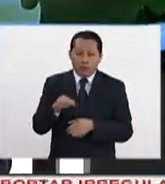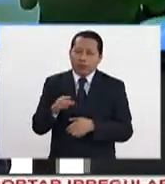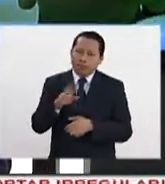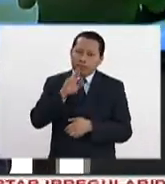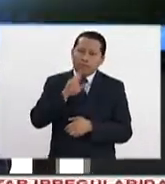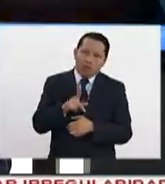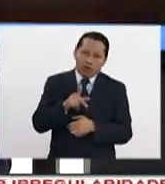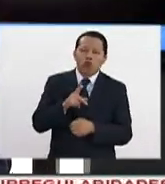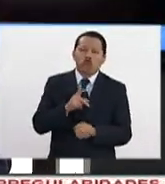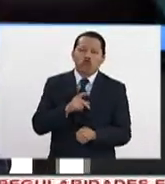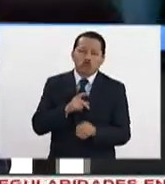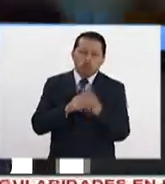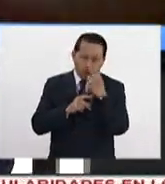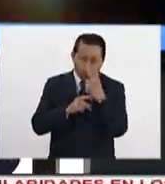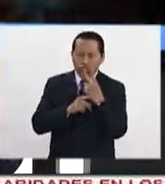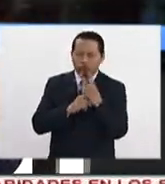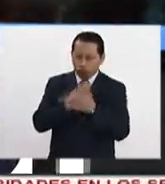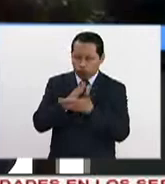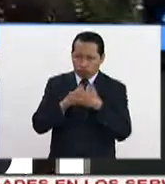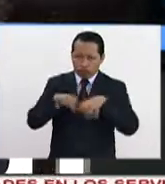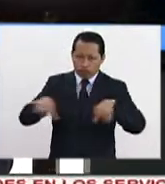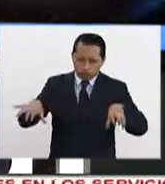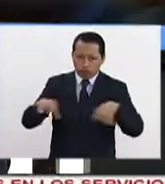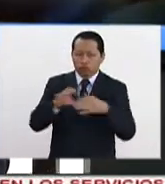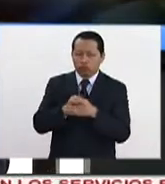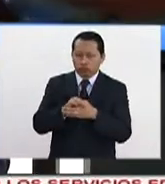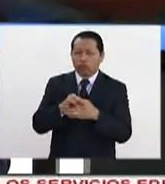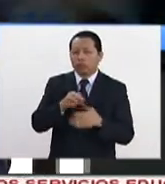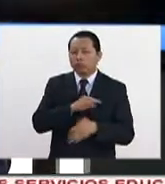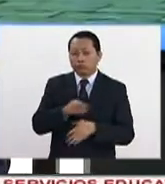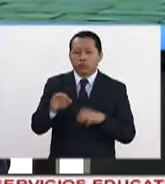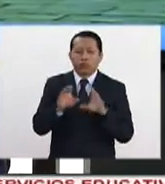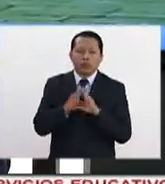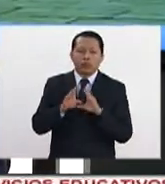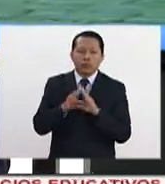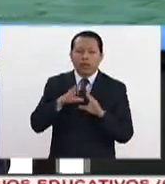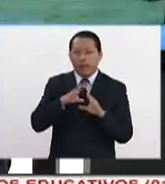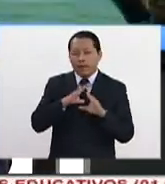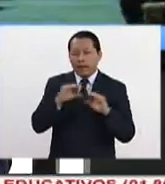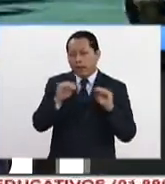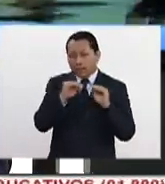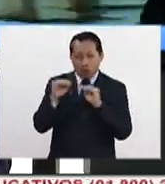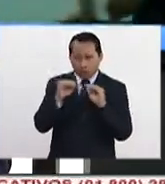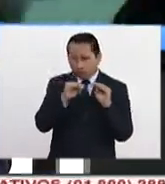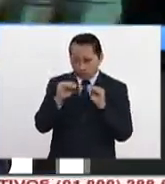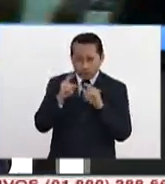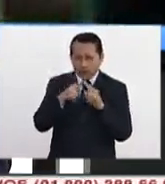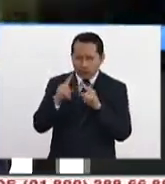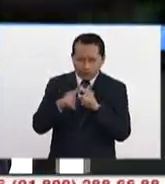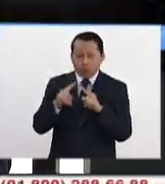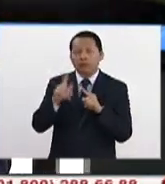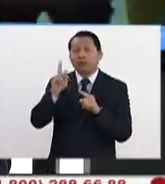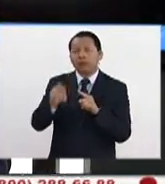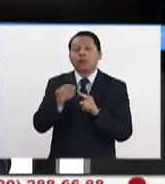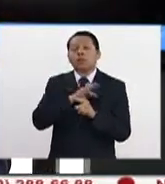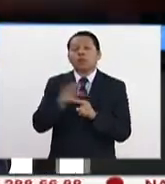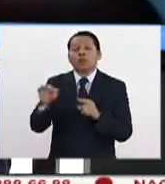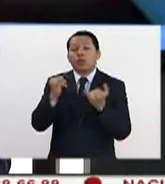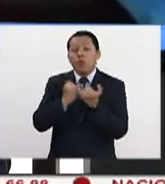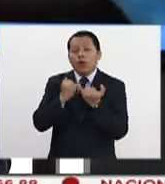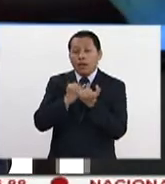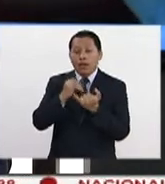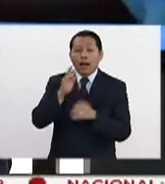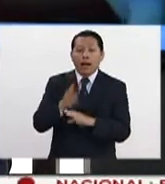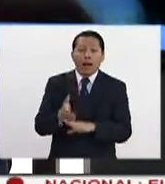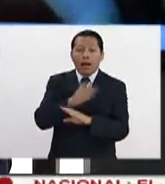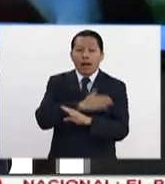estados, en los que las dos partes estén satisfechas con los términos de la negociación. Está a favor de que se respete la